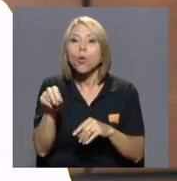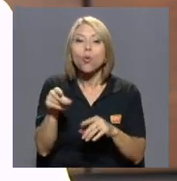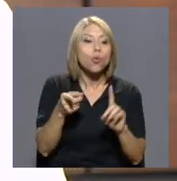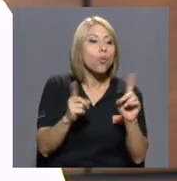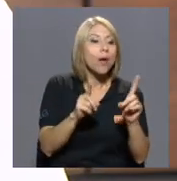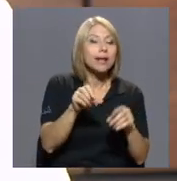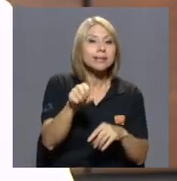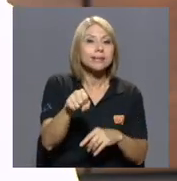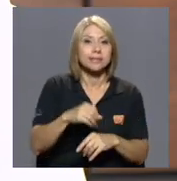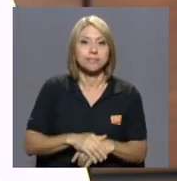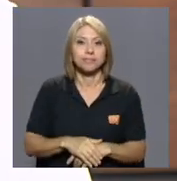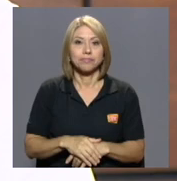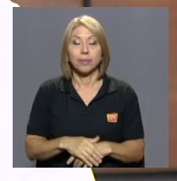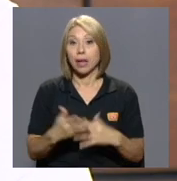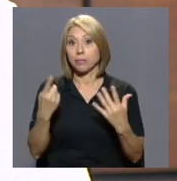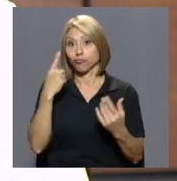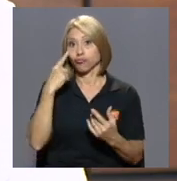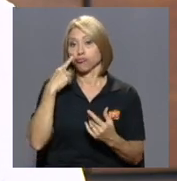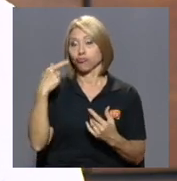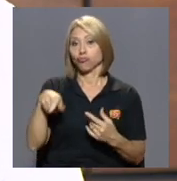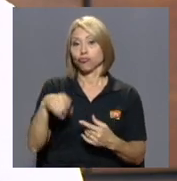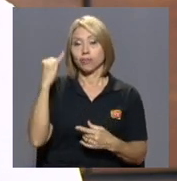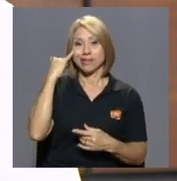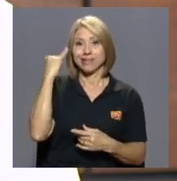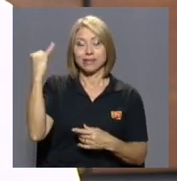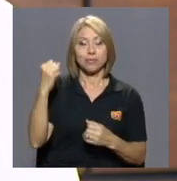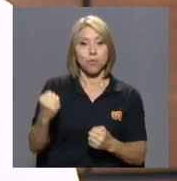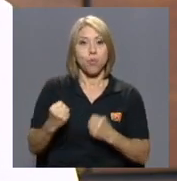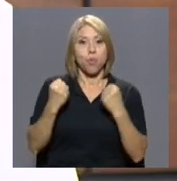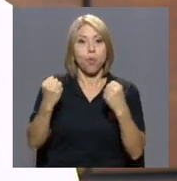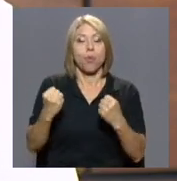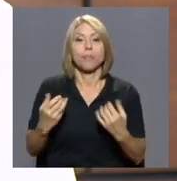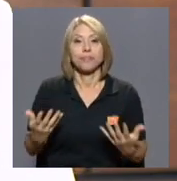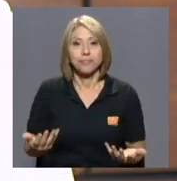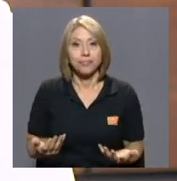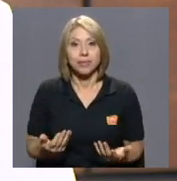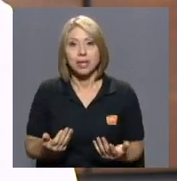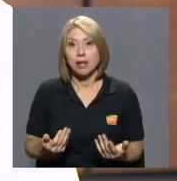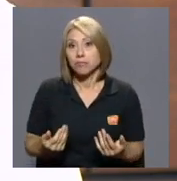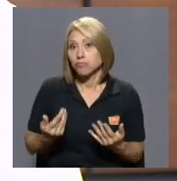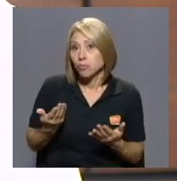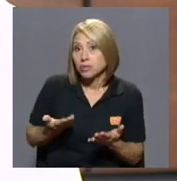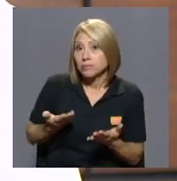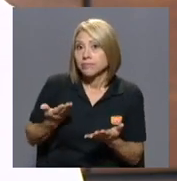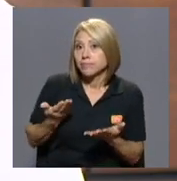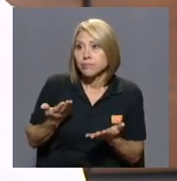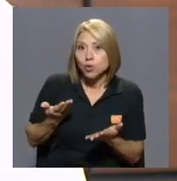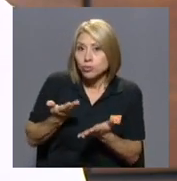una iniciativa tan potente, ¿no se plantea la posibilidad de ir creciendo poco a poco